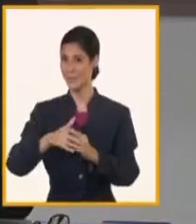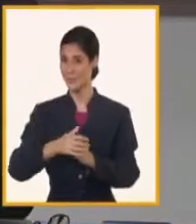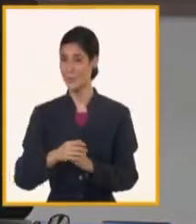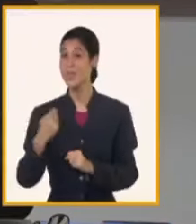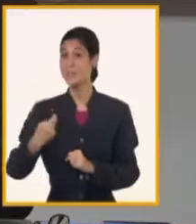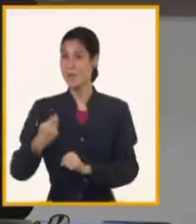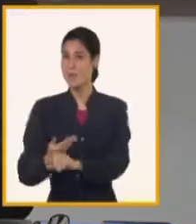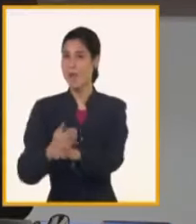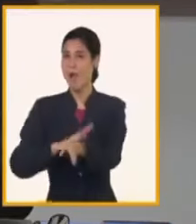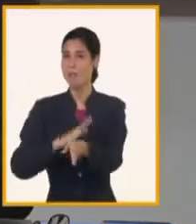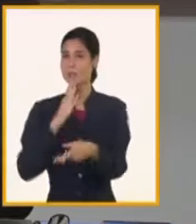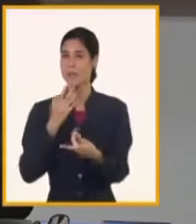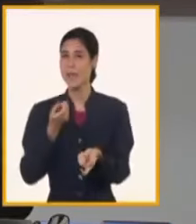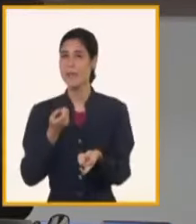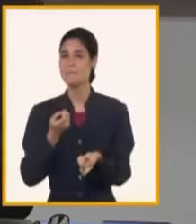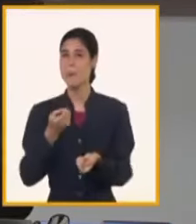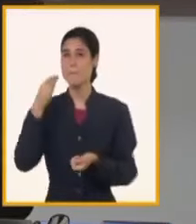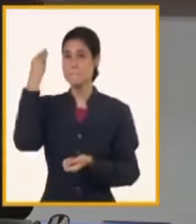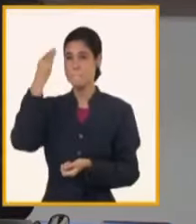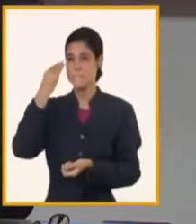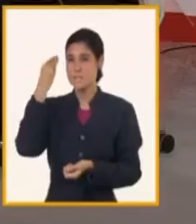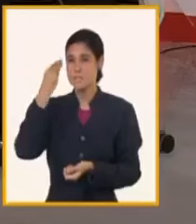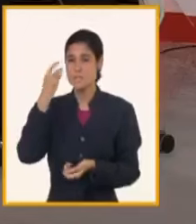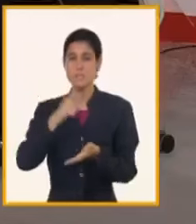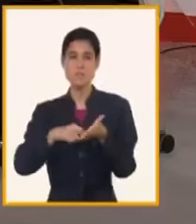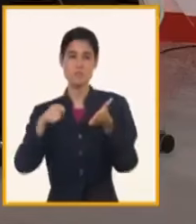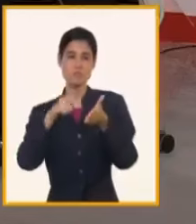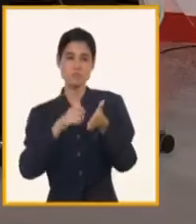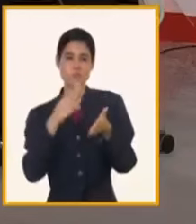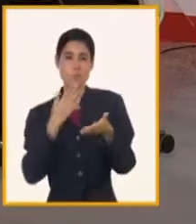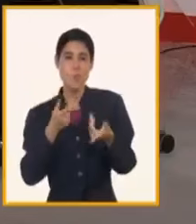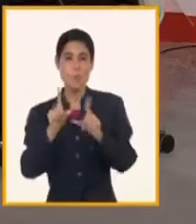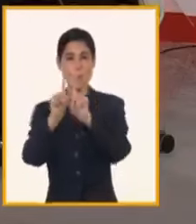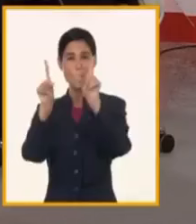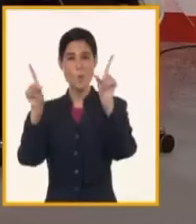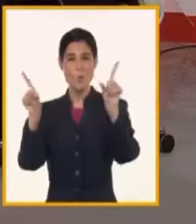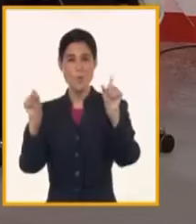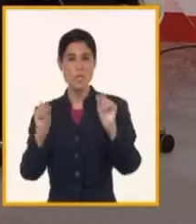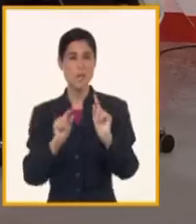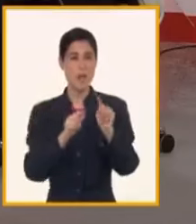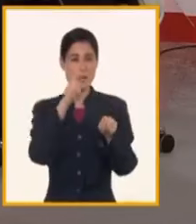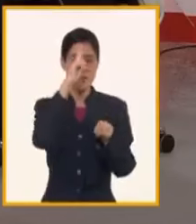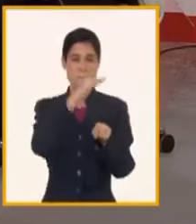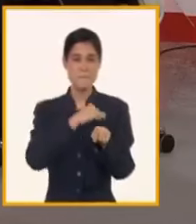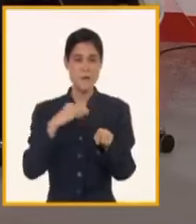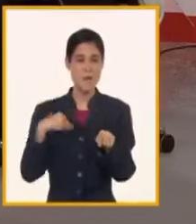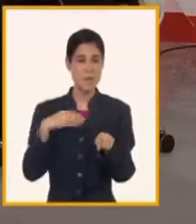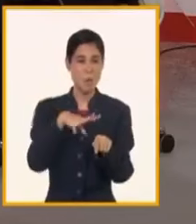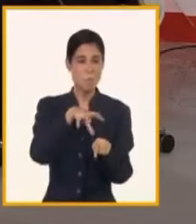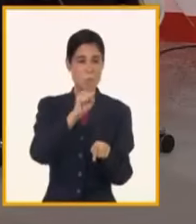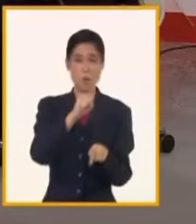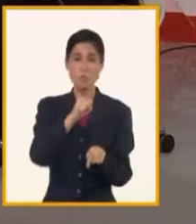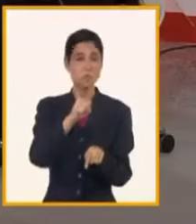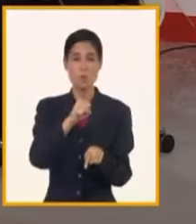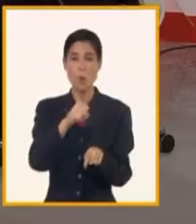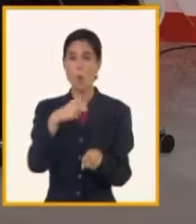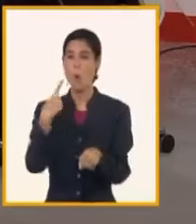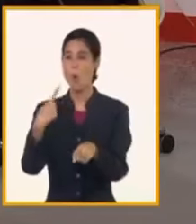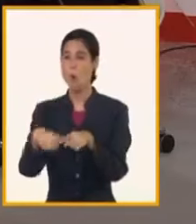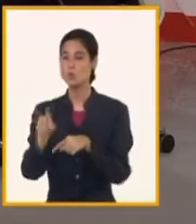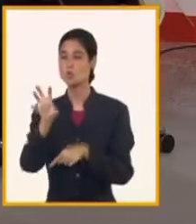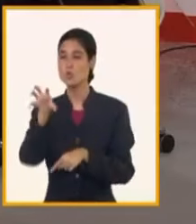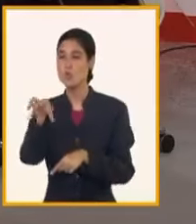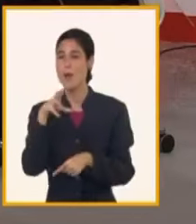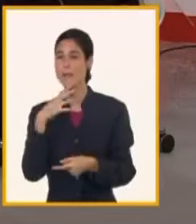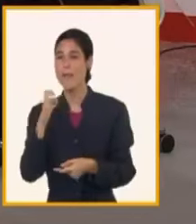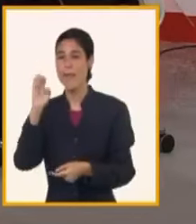mucho muchas discusiones muchos análisis y perfeccionando el sistema se di eso tiene que ser decisión de los territorios que saben lo que está ocurriendo en el